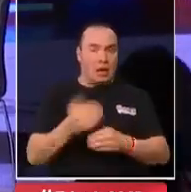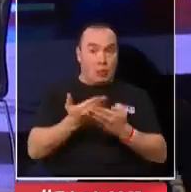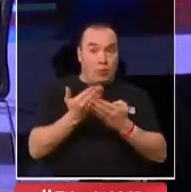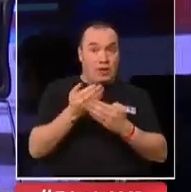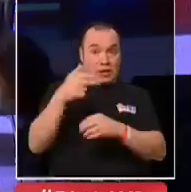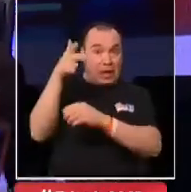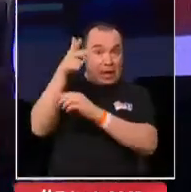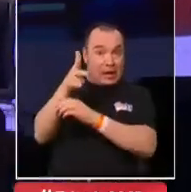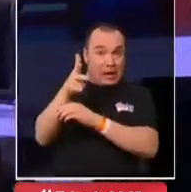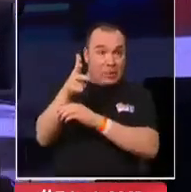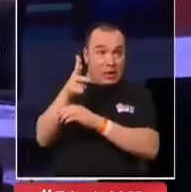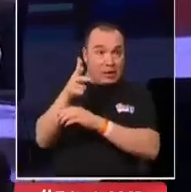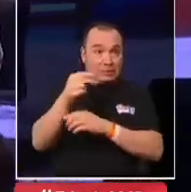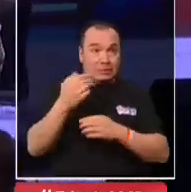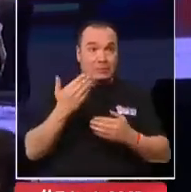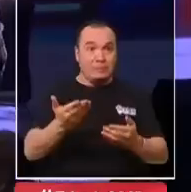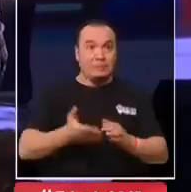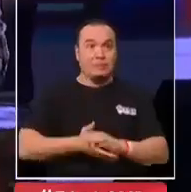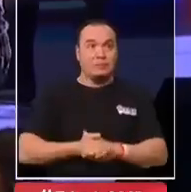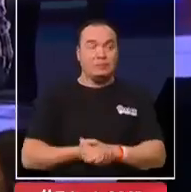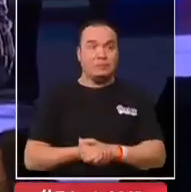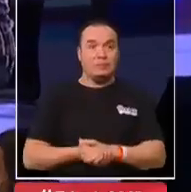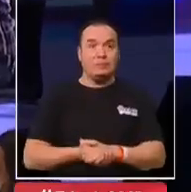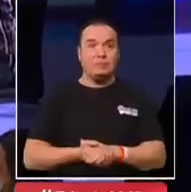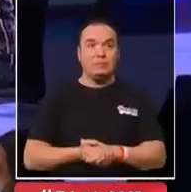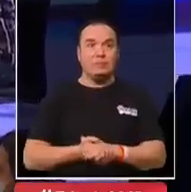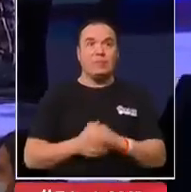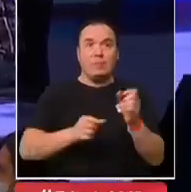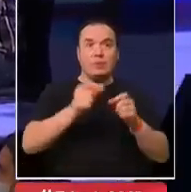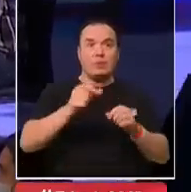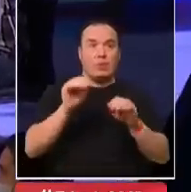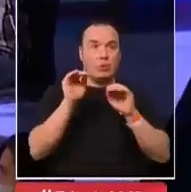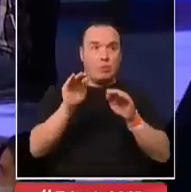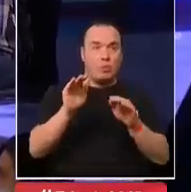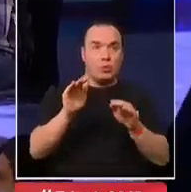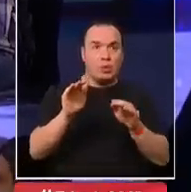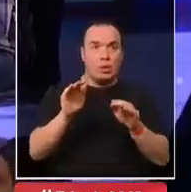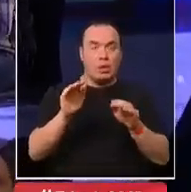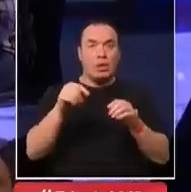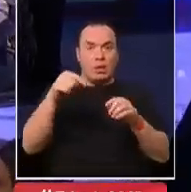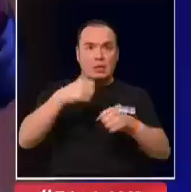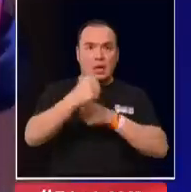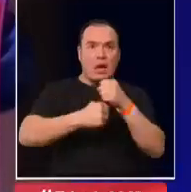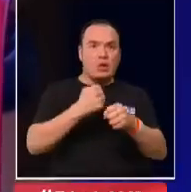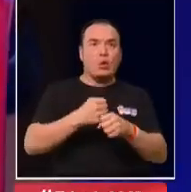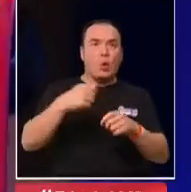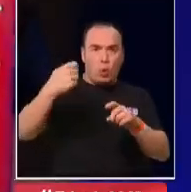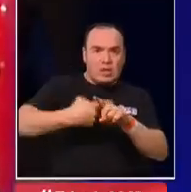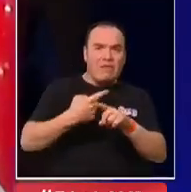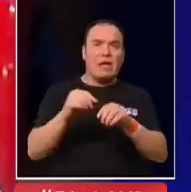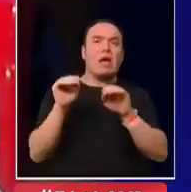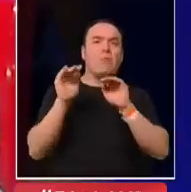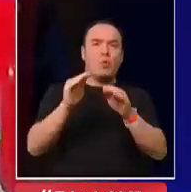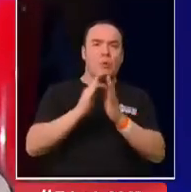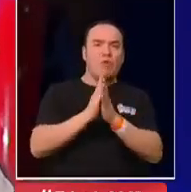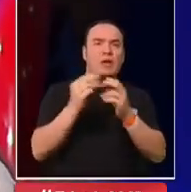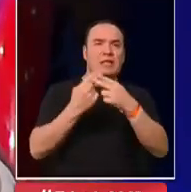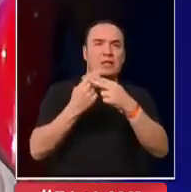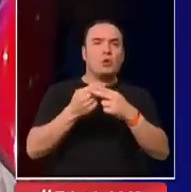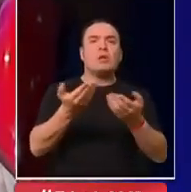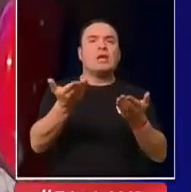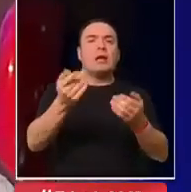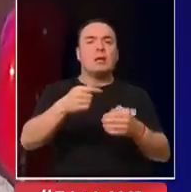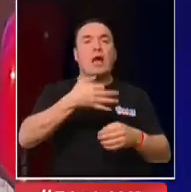Josefa, para que le pida a la gente que nos apoye una vez más este año en la Teletón. Yo los invito a